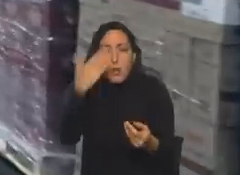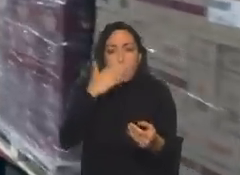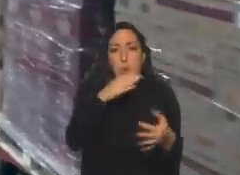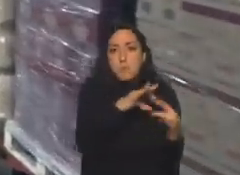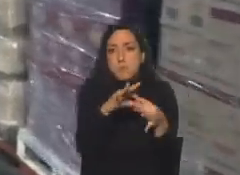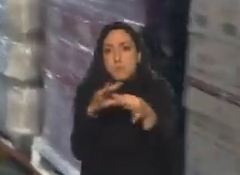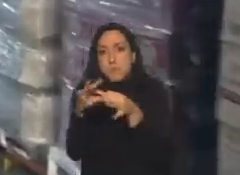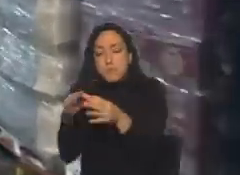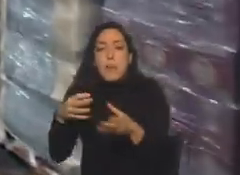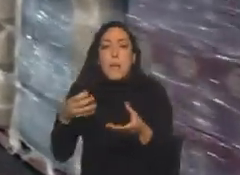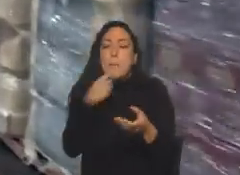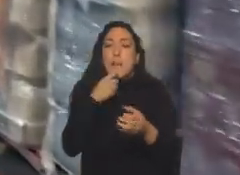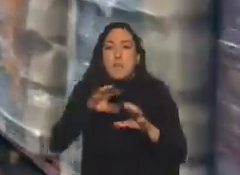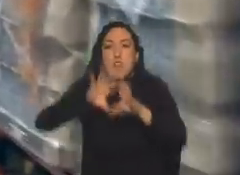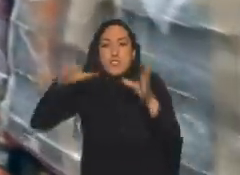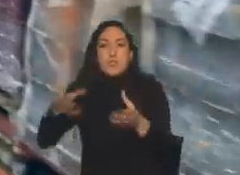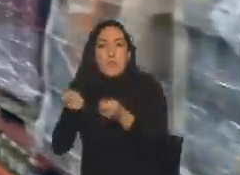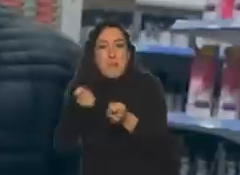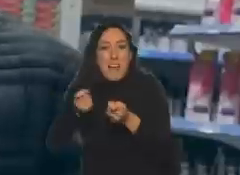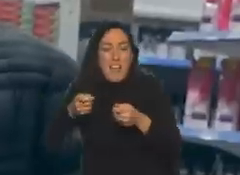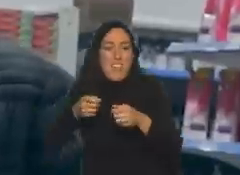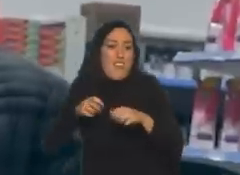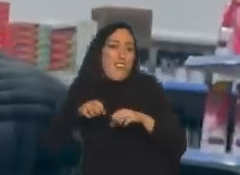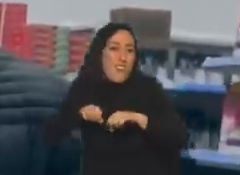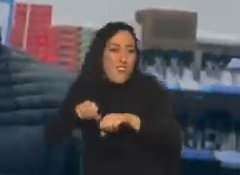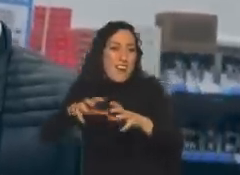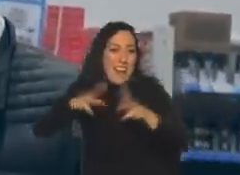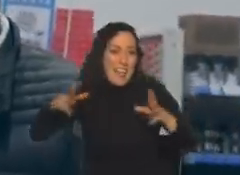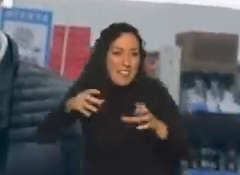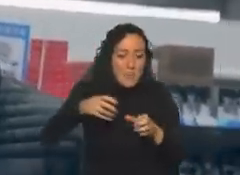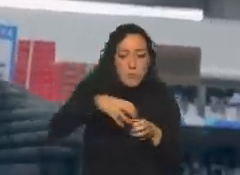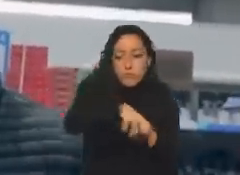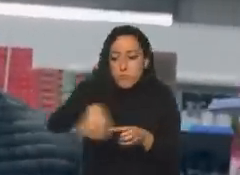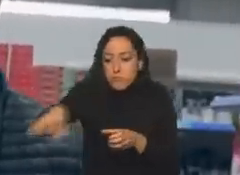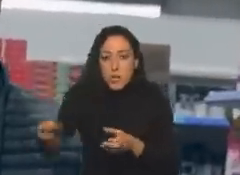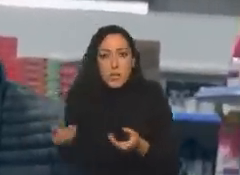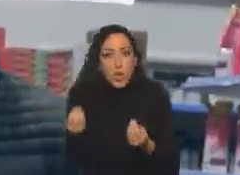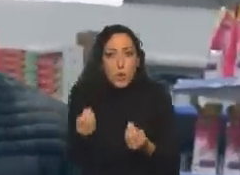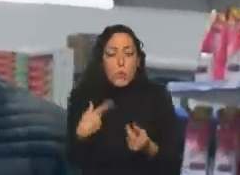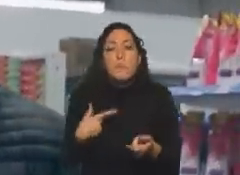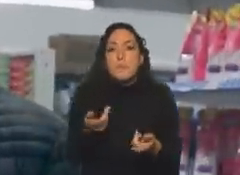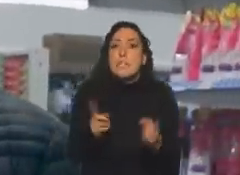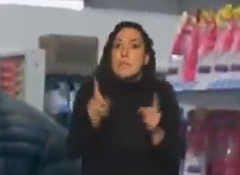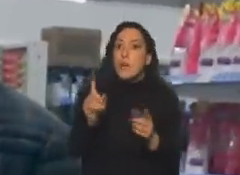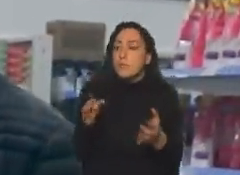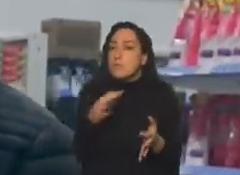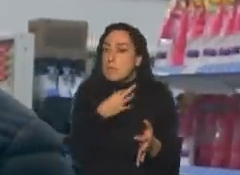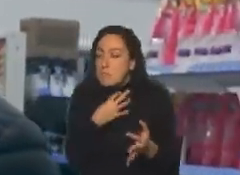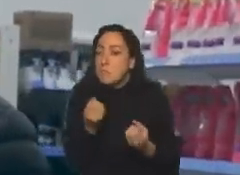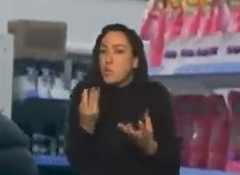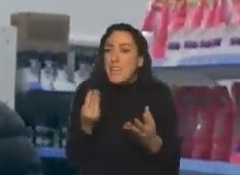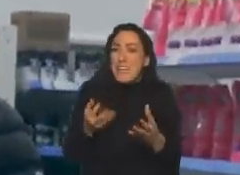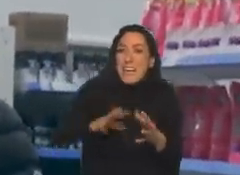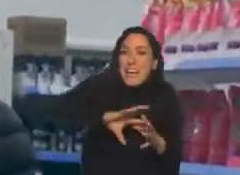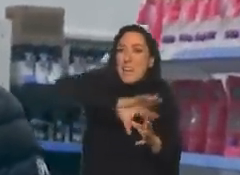de los comercios de cercanía y demás? Hay productos donde los márgenes sí son acotados porque requieren mucho